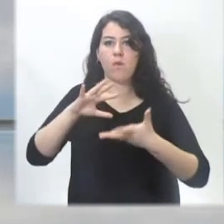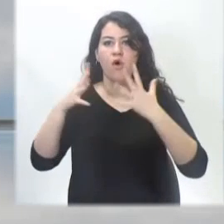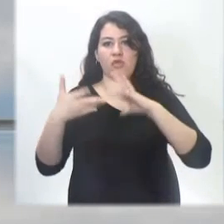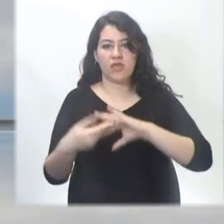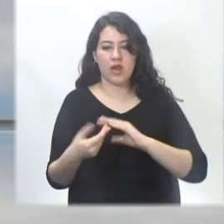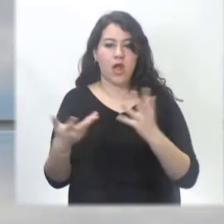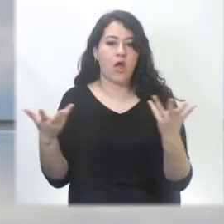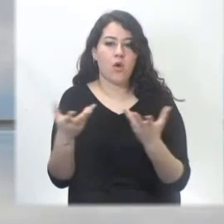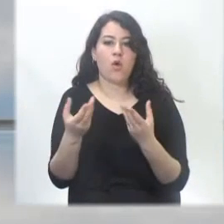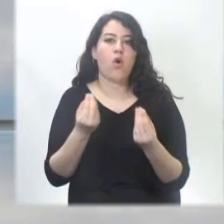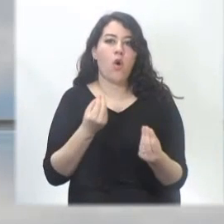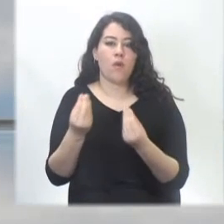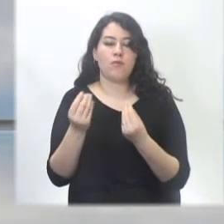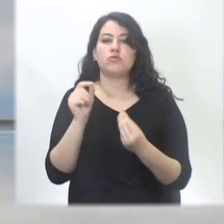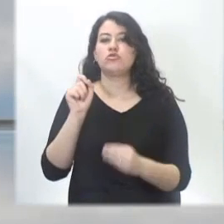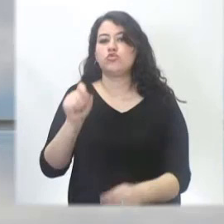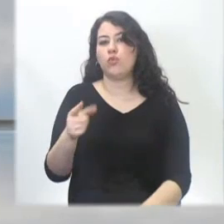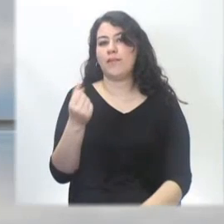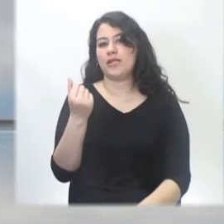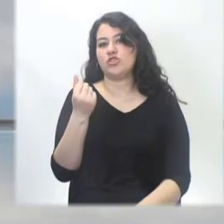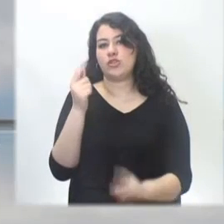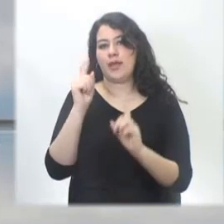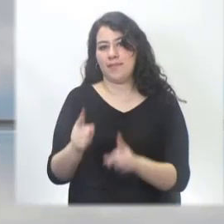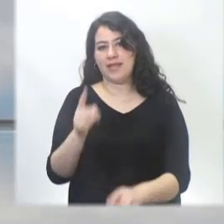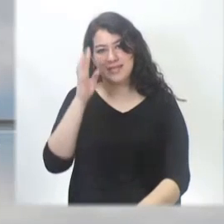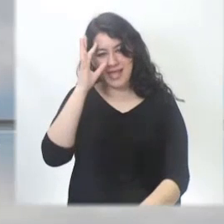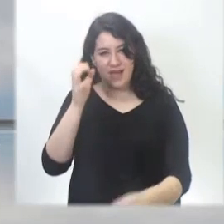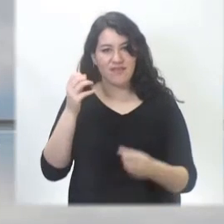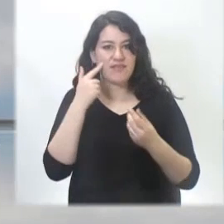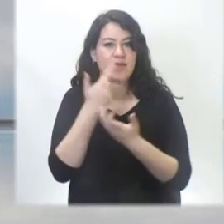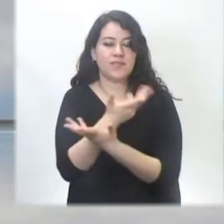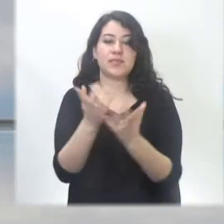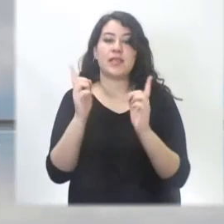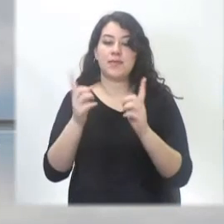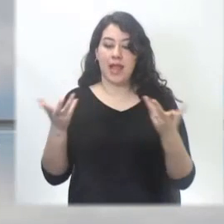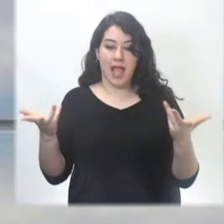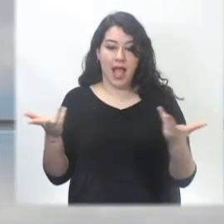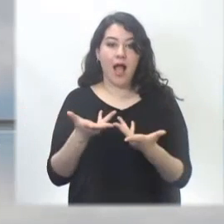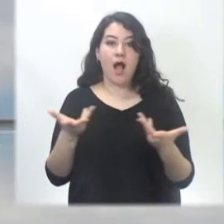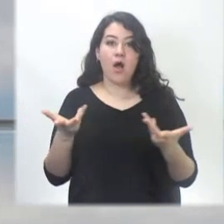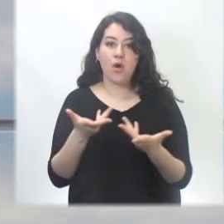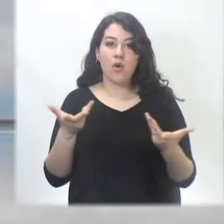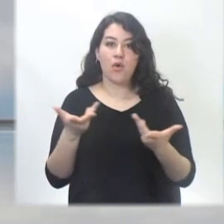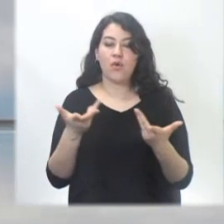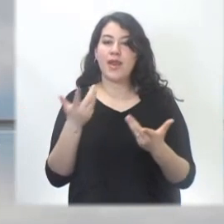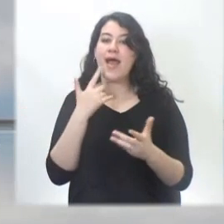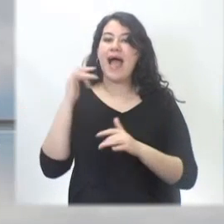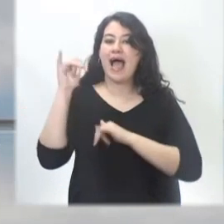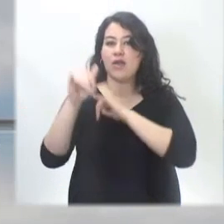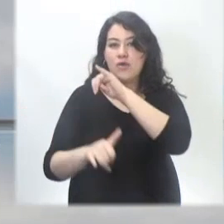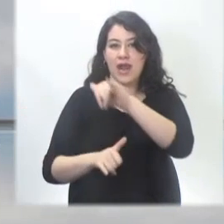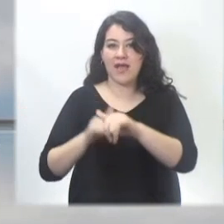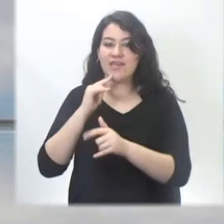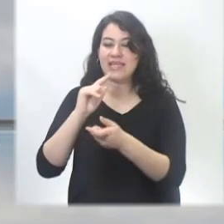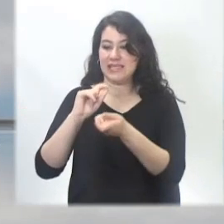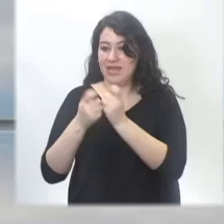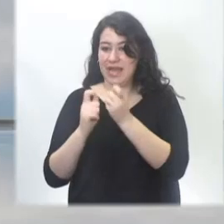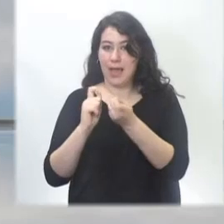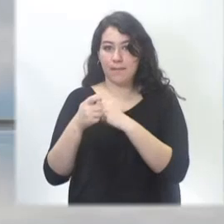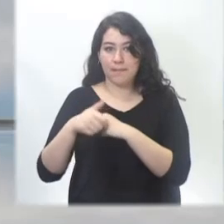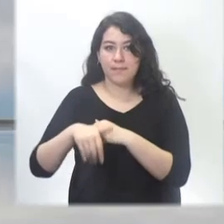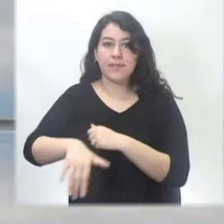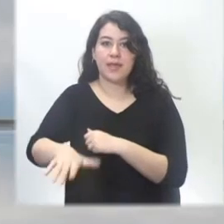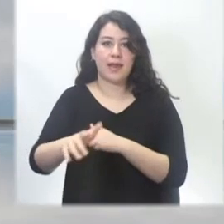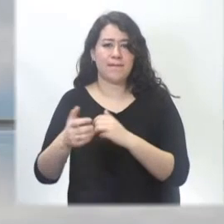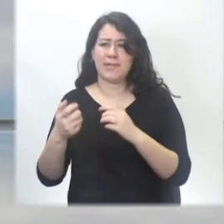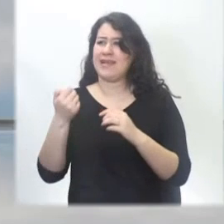mismas y aproximadamente su precio. También se ha hecho mención al estado actual de dotación de las aeronaves a sustituir prácticamente al límite